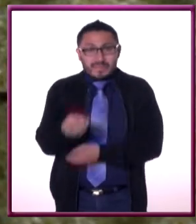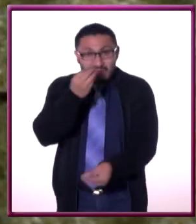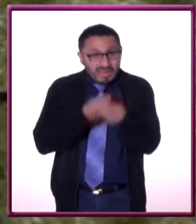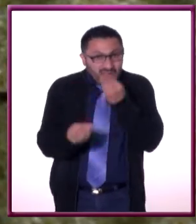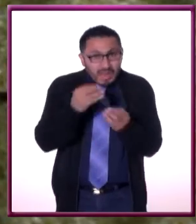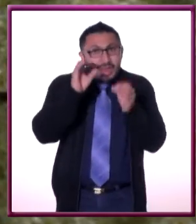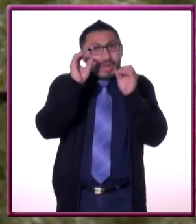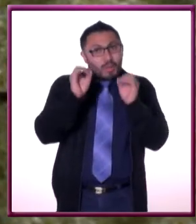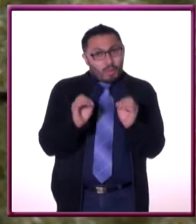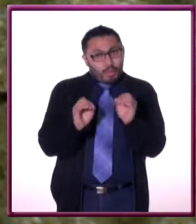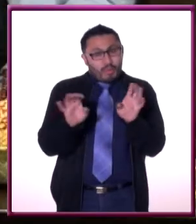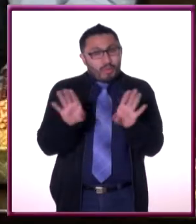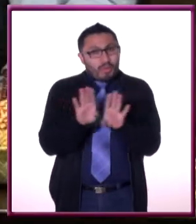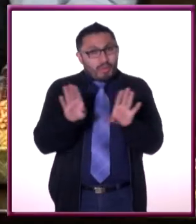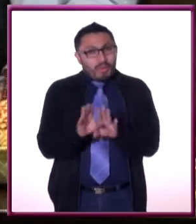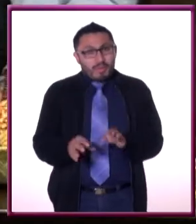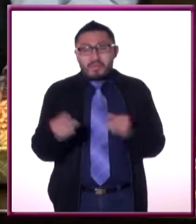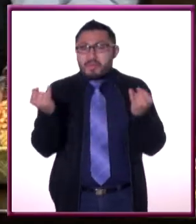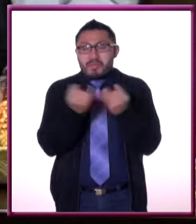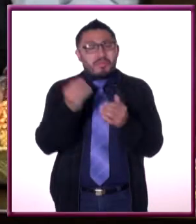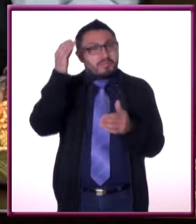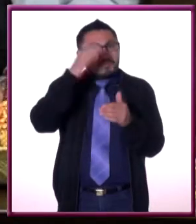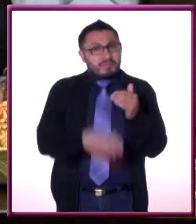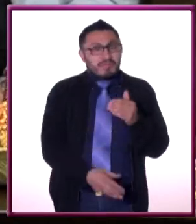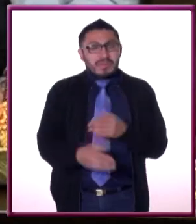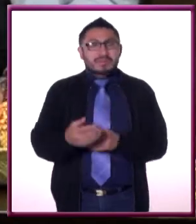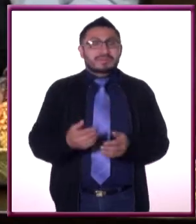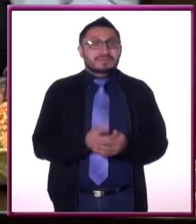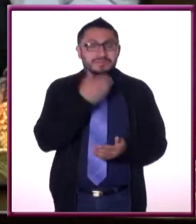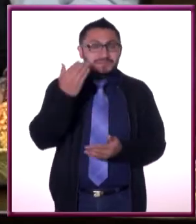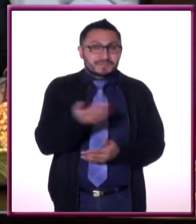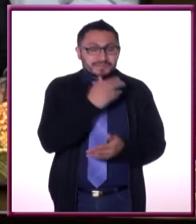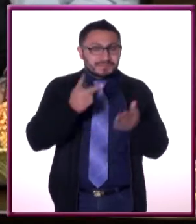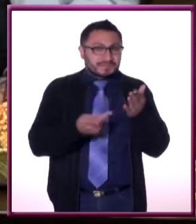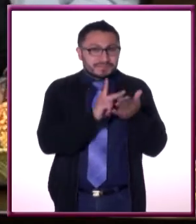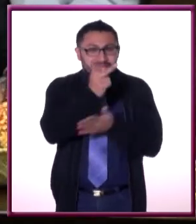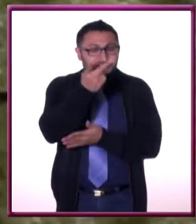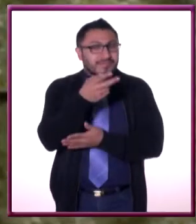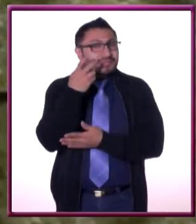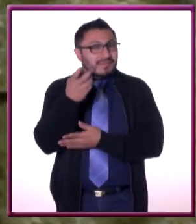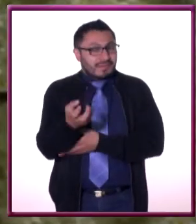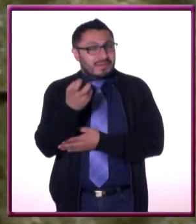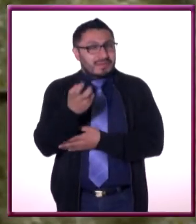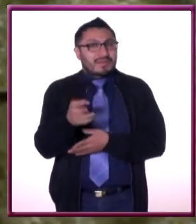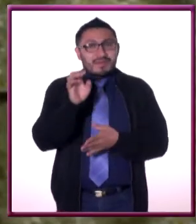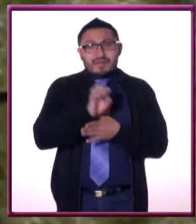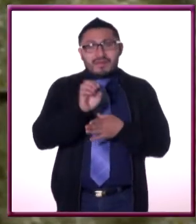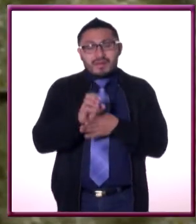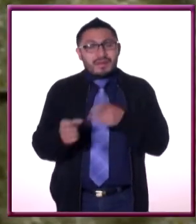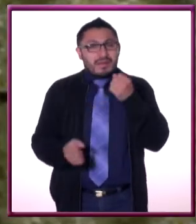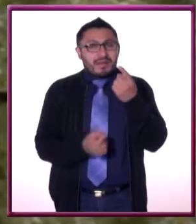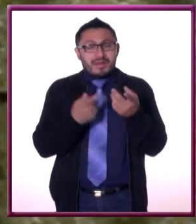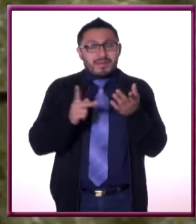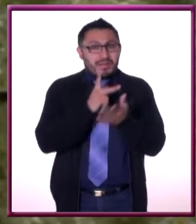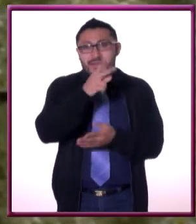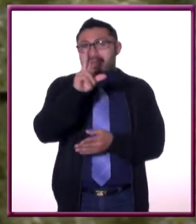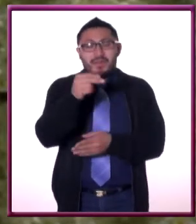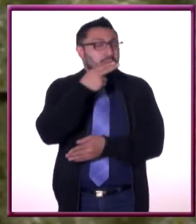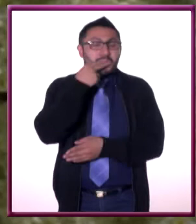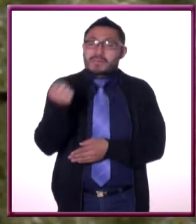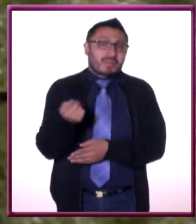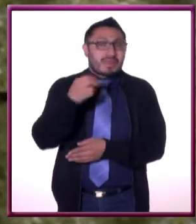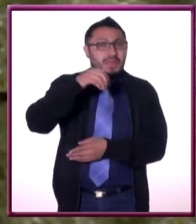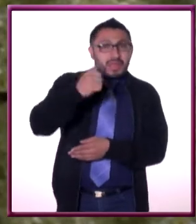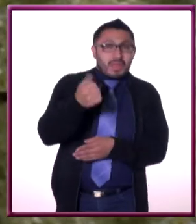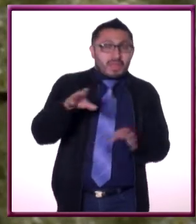alimentación o bien también estamos terminando con los hábitats de estas plantas, ¿no? Entonces tenemos algunas plantas que no son usadas